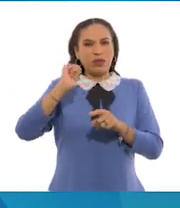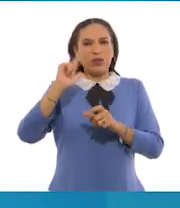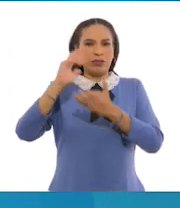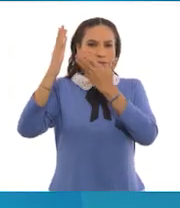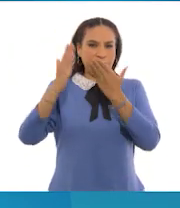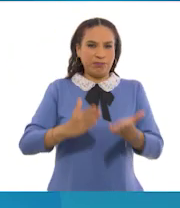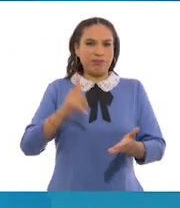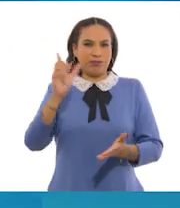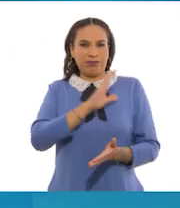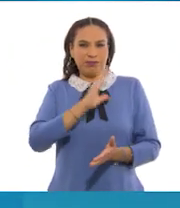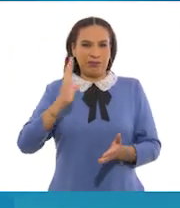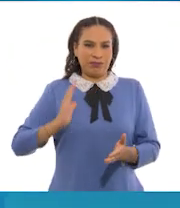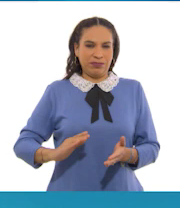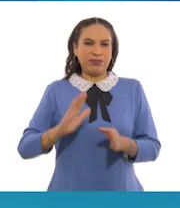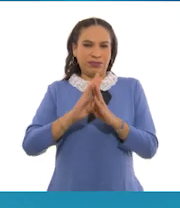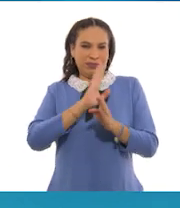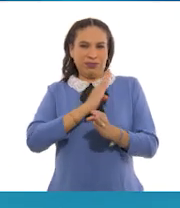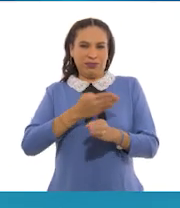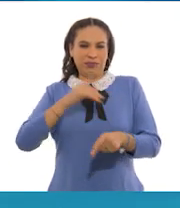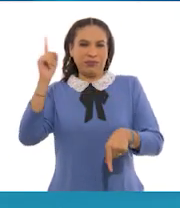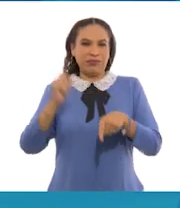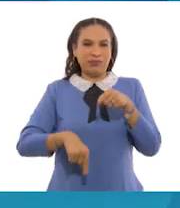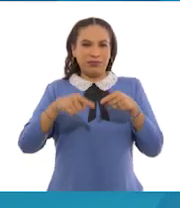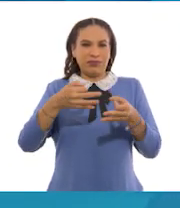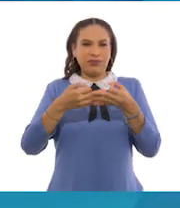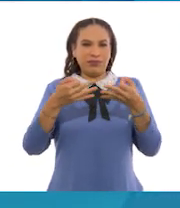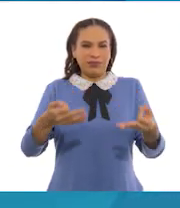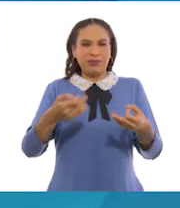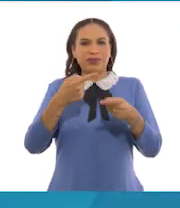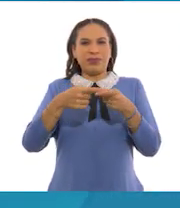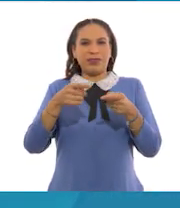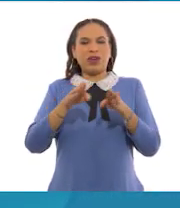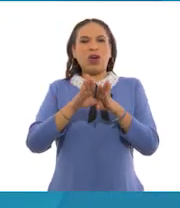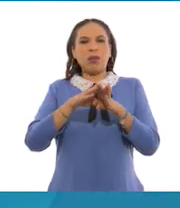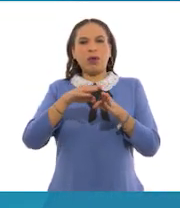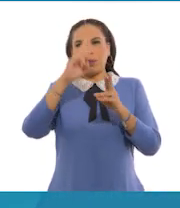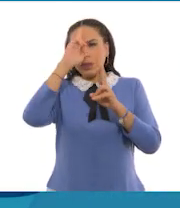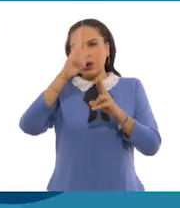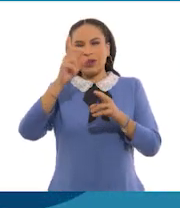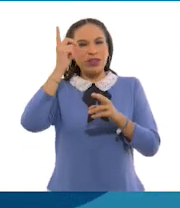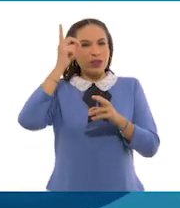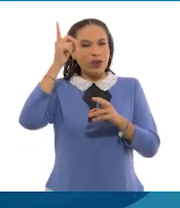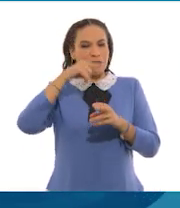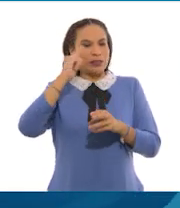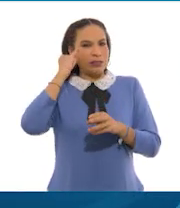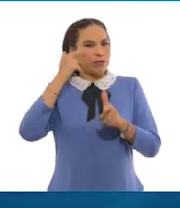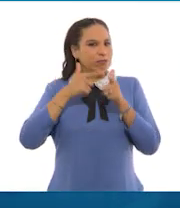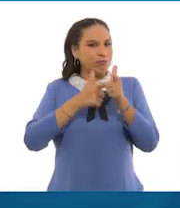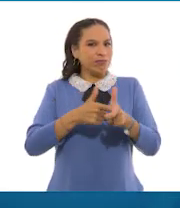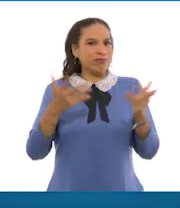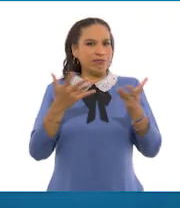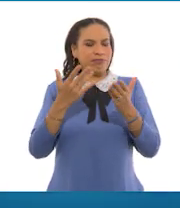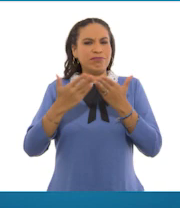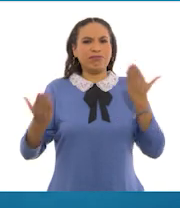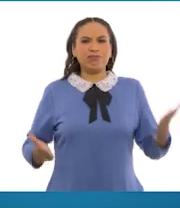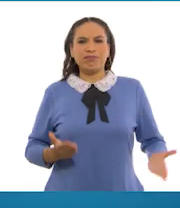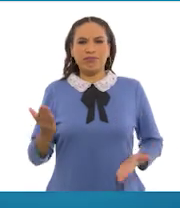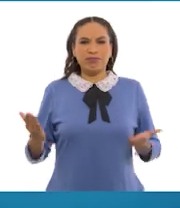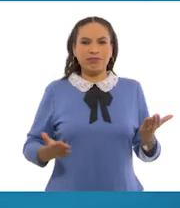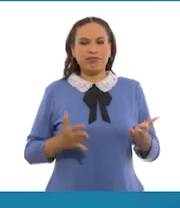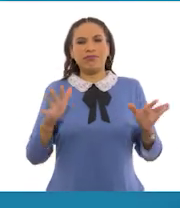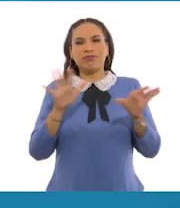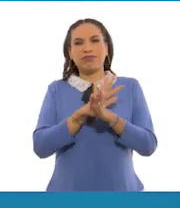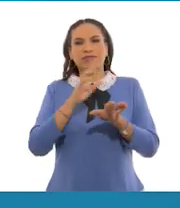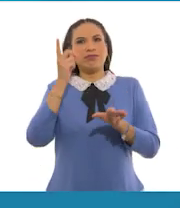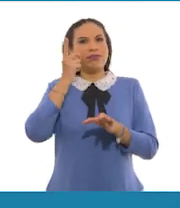los cristianos a estas tierras y les prohibieron seguir celebrando sus dioses, muchos indígenas decidieron seguir haciendo sus danzas, pero